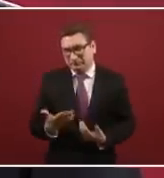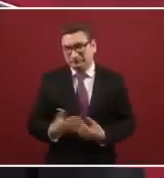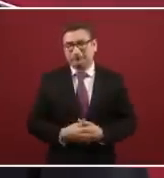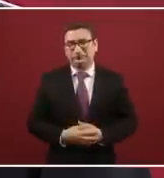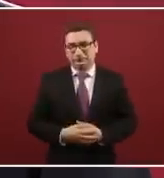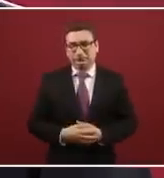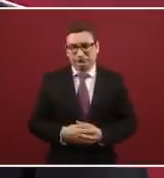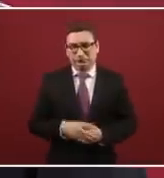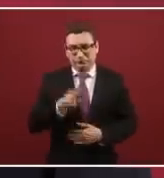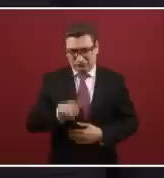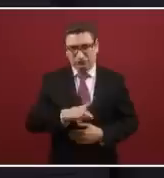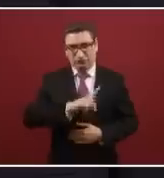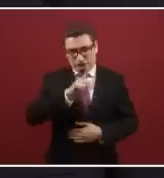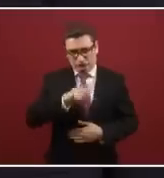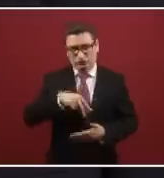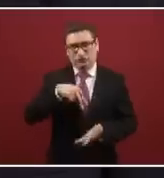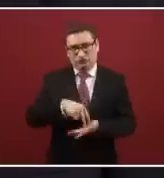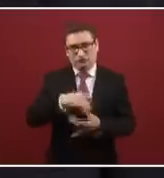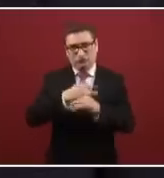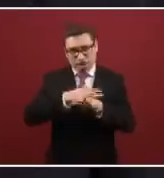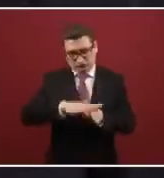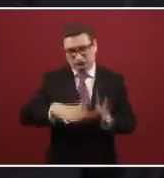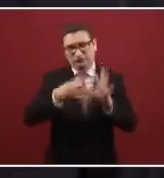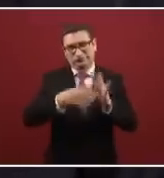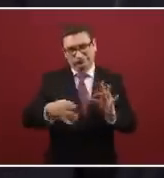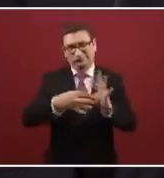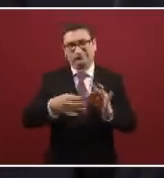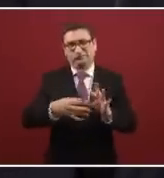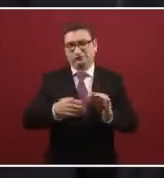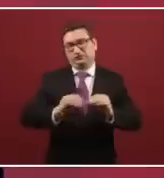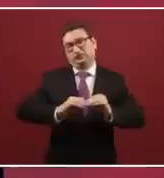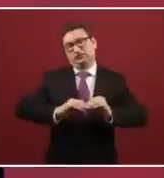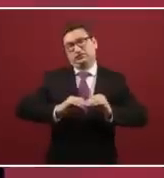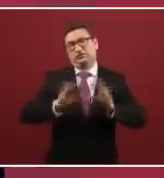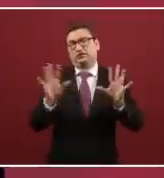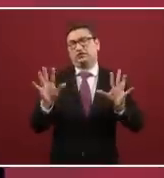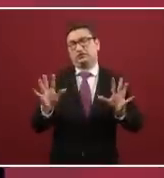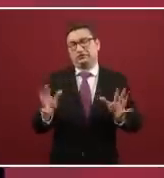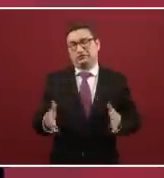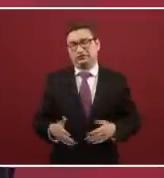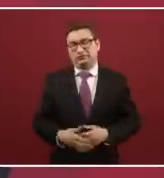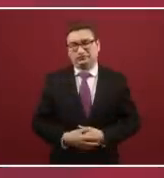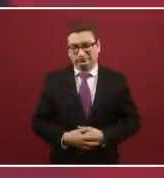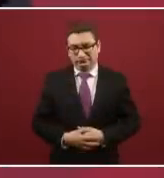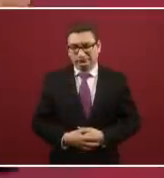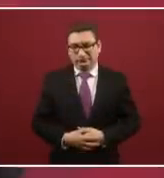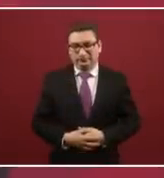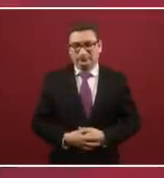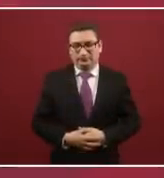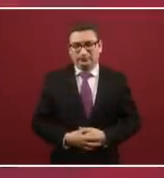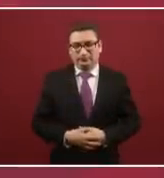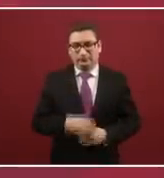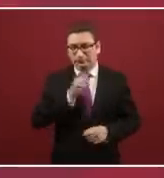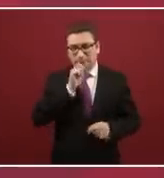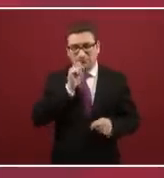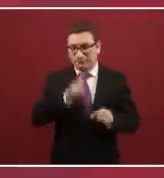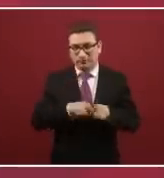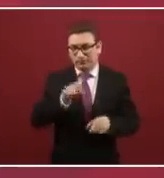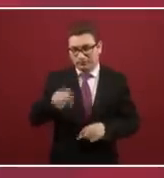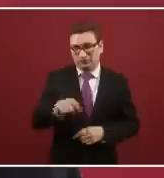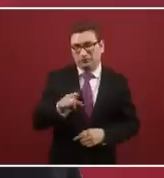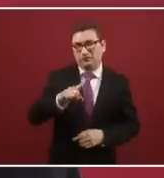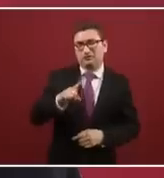Sí, vamos a informar, claro que vamos a informar. Lo mismo lo del sargazo.